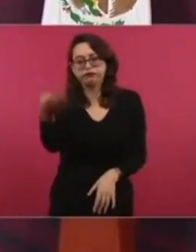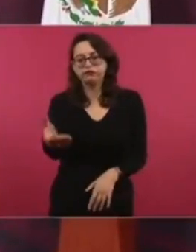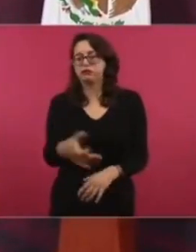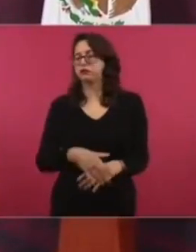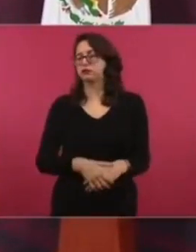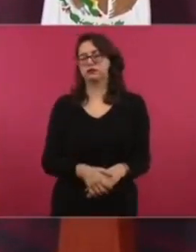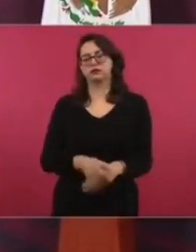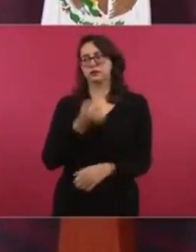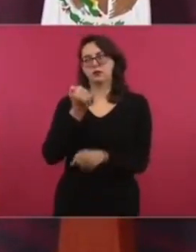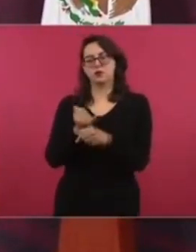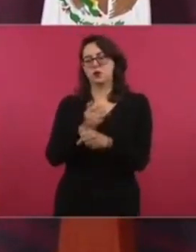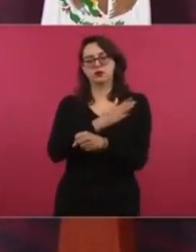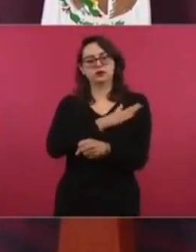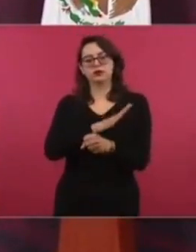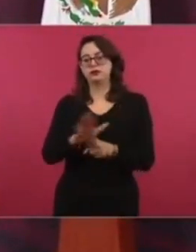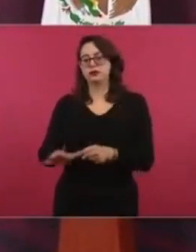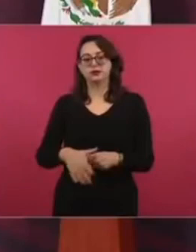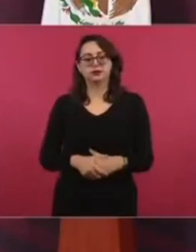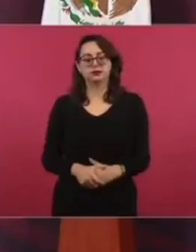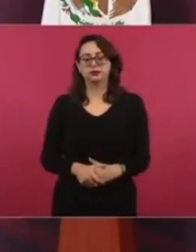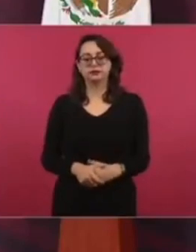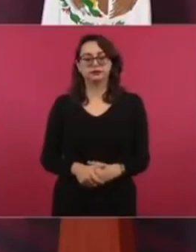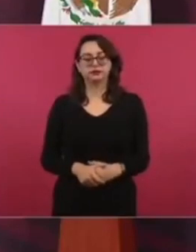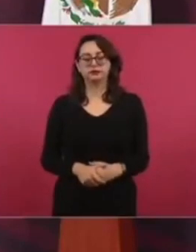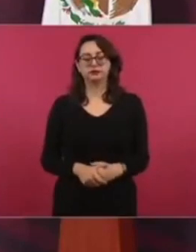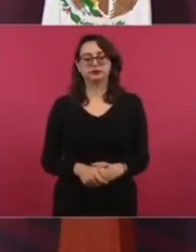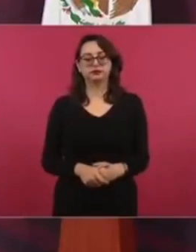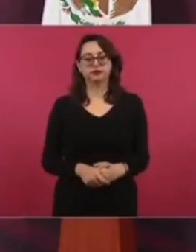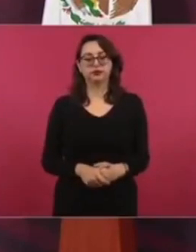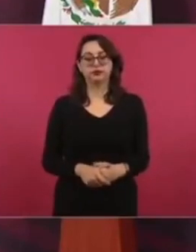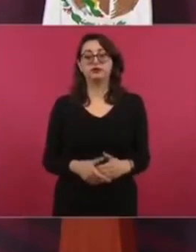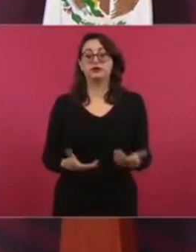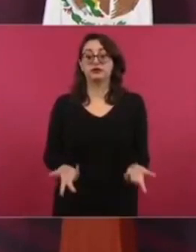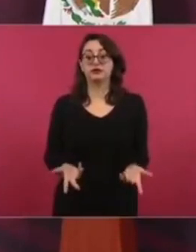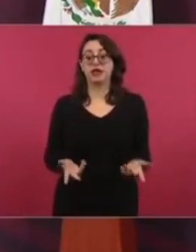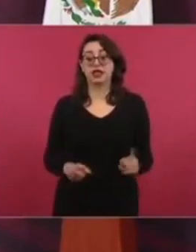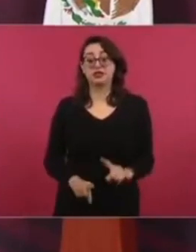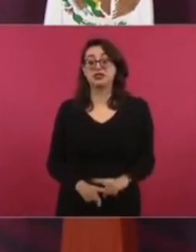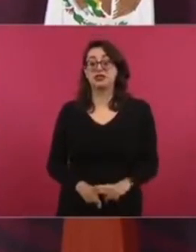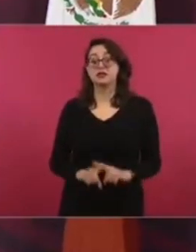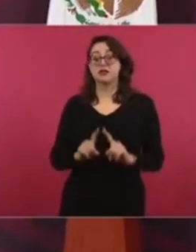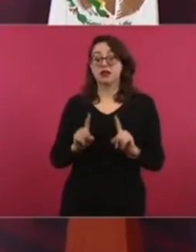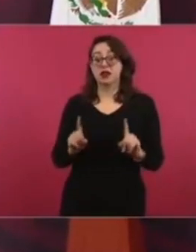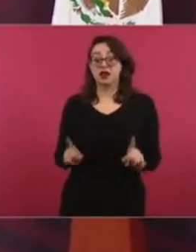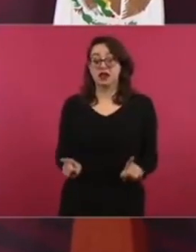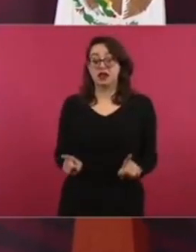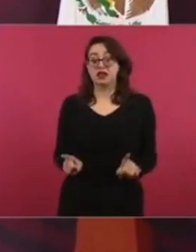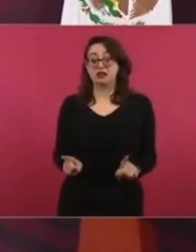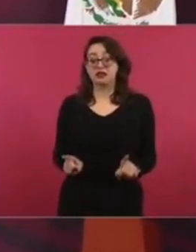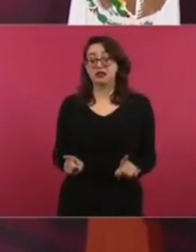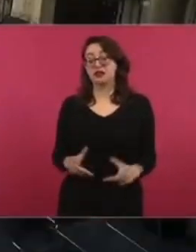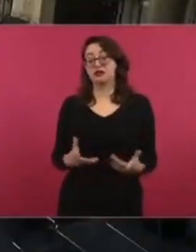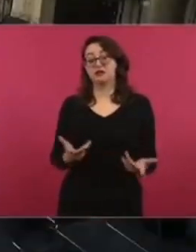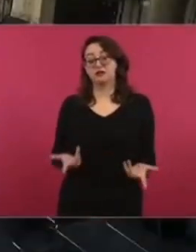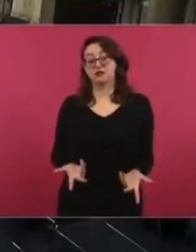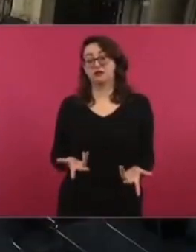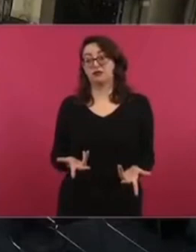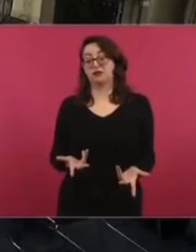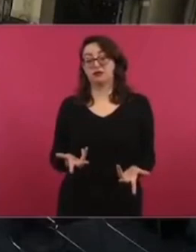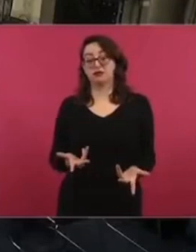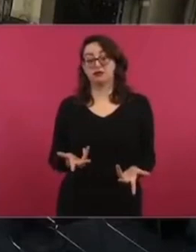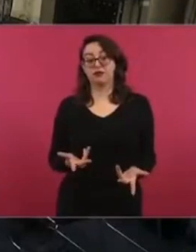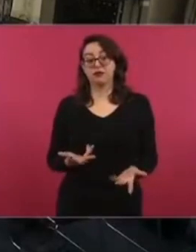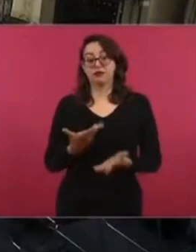el expediente mientras como dice el compañero Yo no sabía que ya había